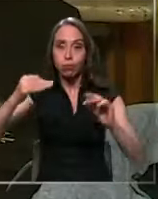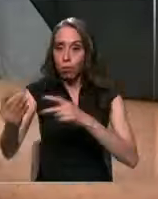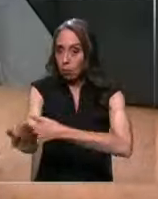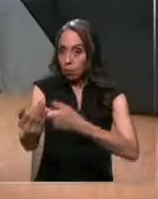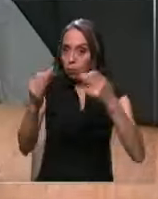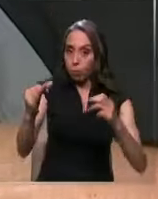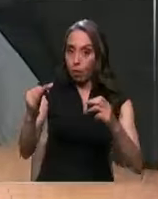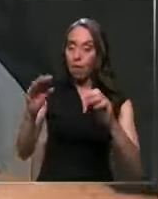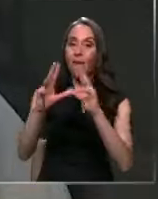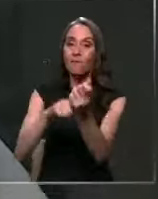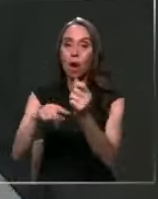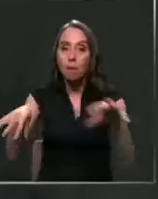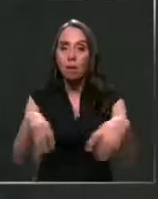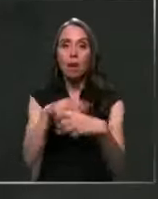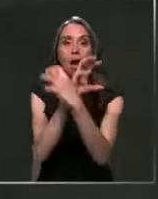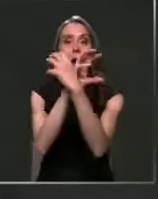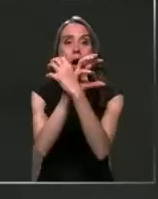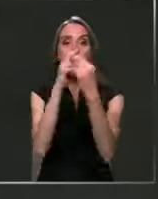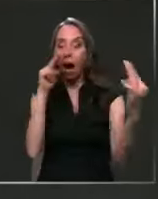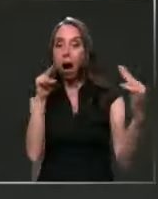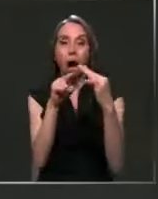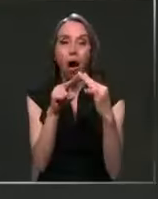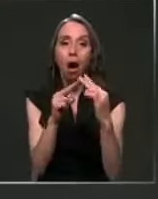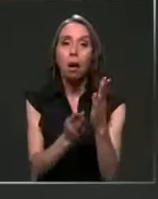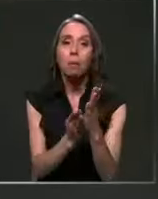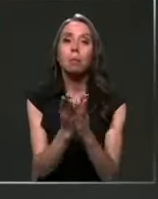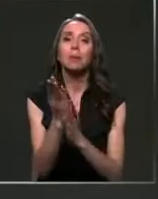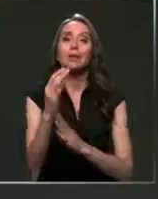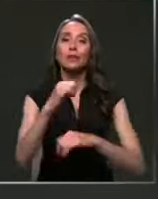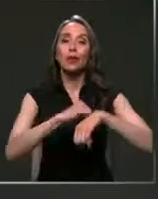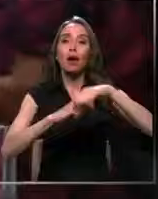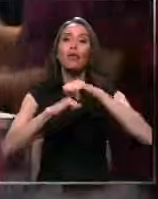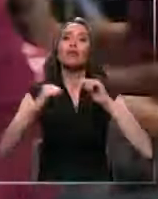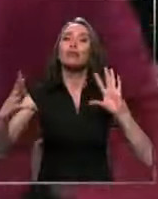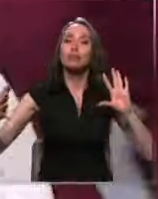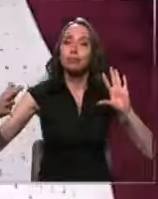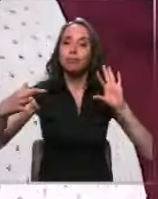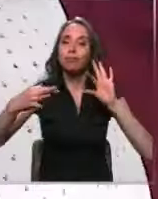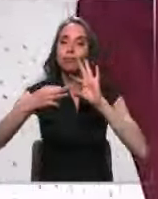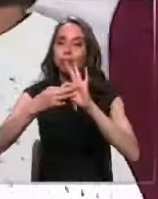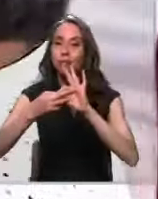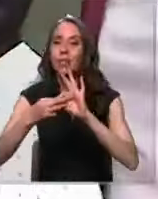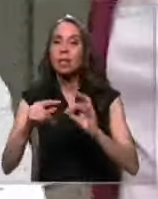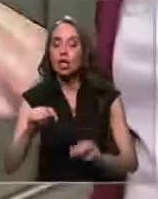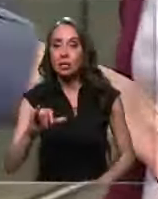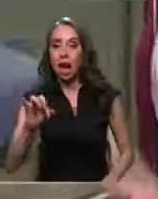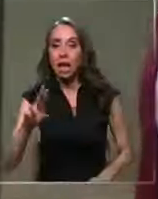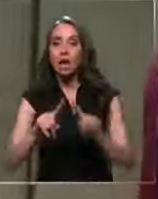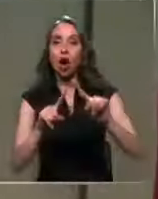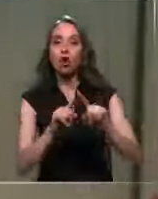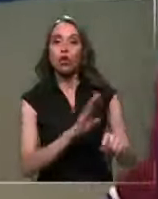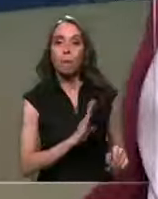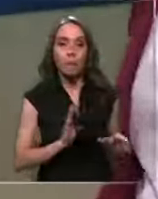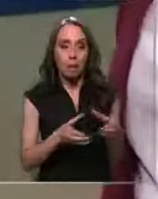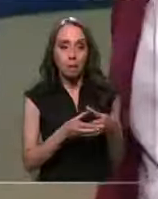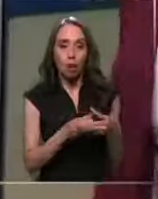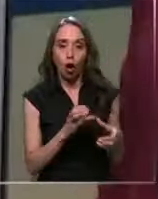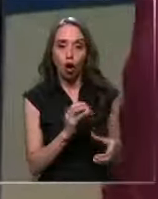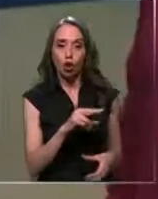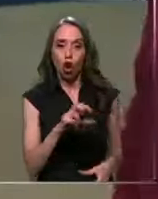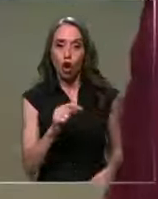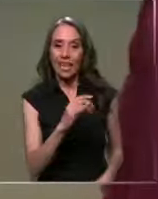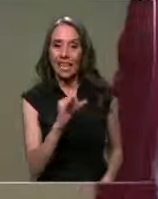tomó contacto por videollamada y así comenzaron a construir vínculos. Luego, Tyler junto a otros miembros de Connecting Roots acompañaron